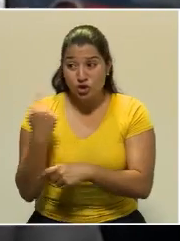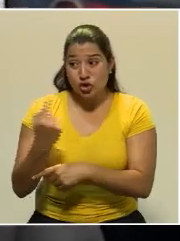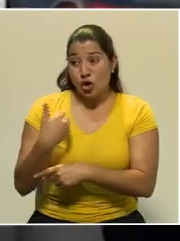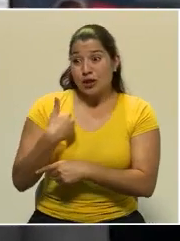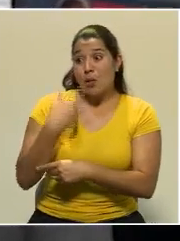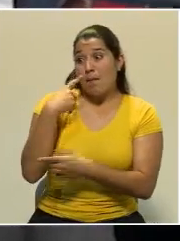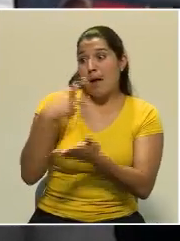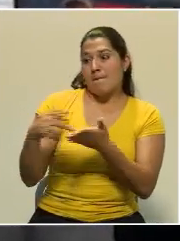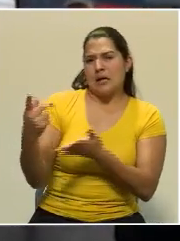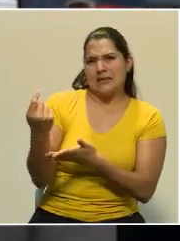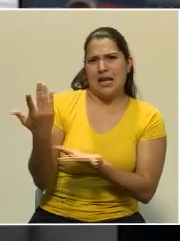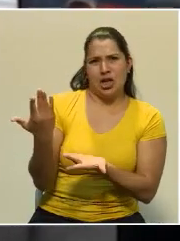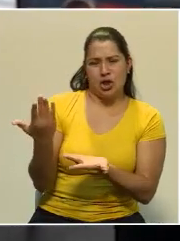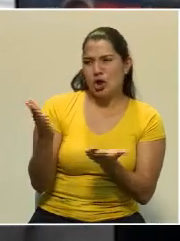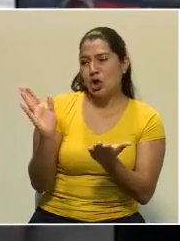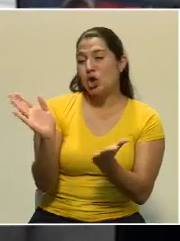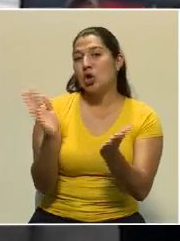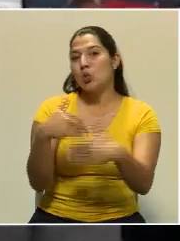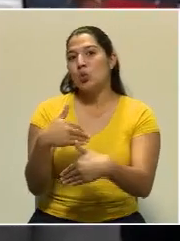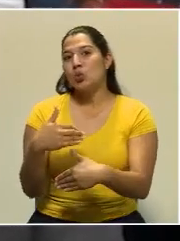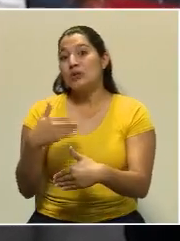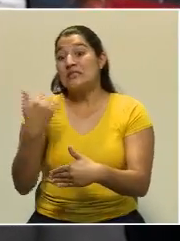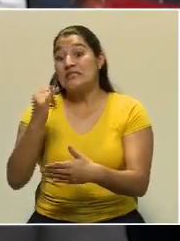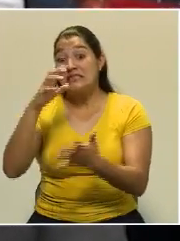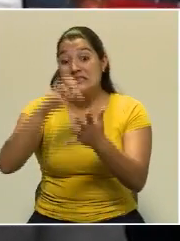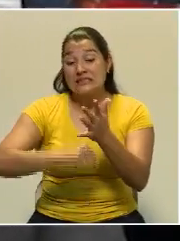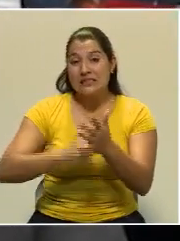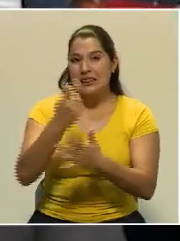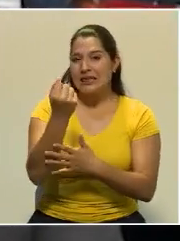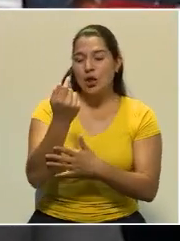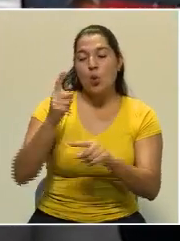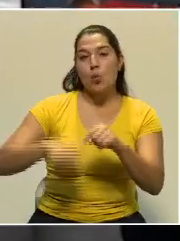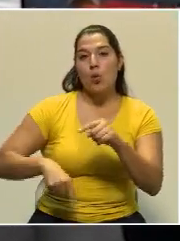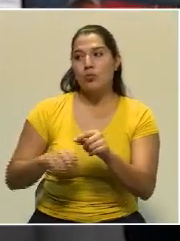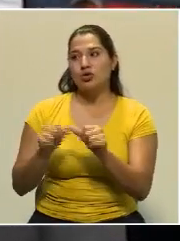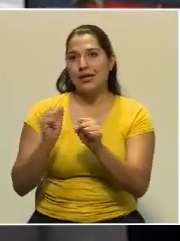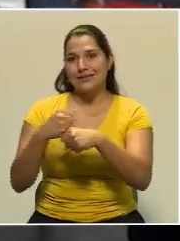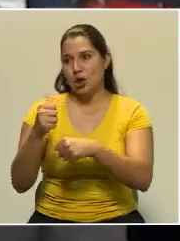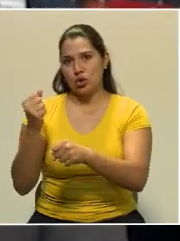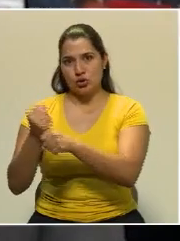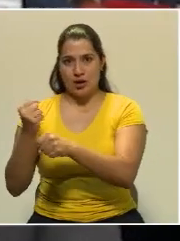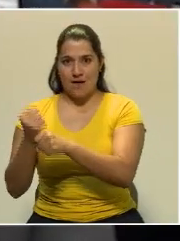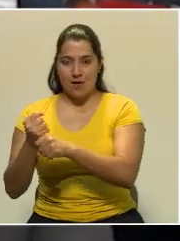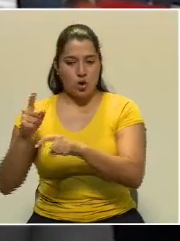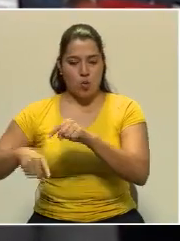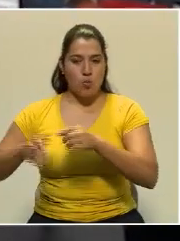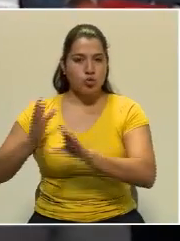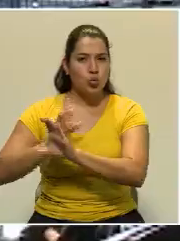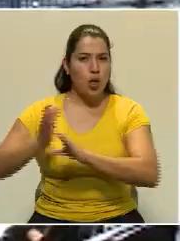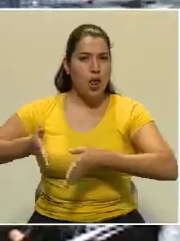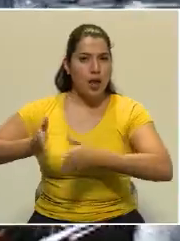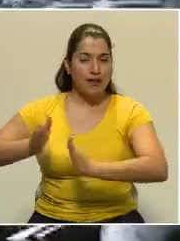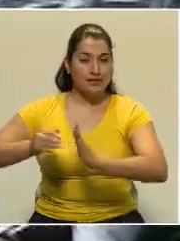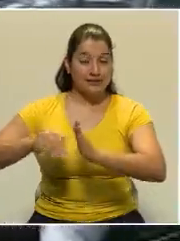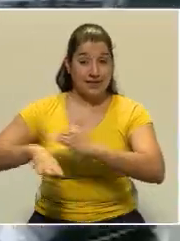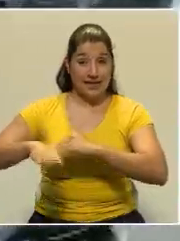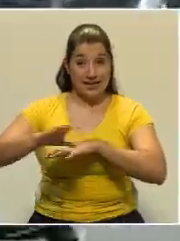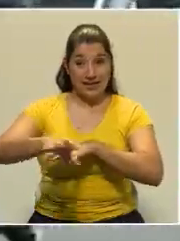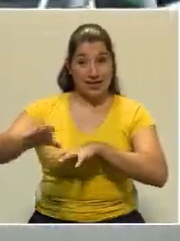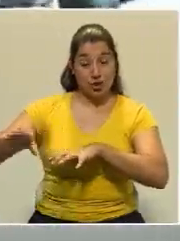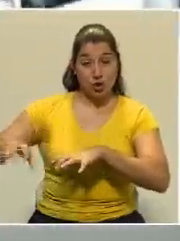y salarios, digámoslo así, y entonces teníamos un descuido total y un abandono a la red vial cantonal. Para